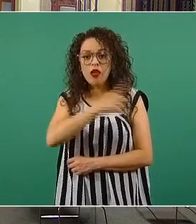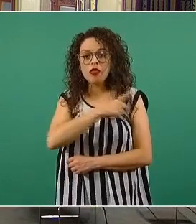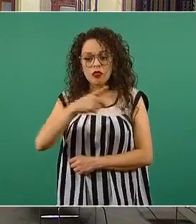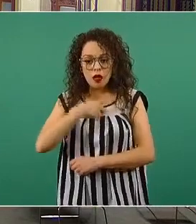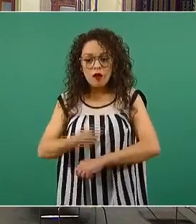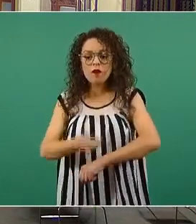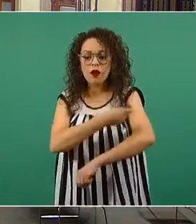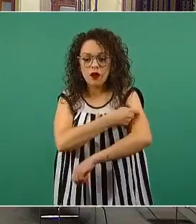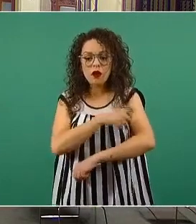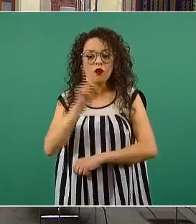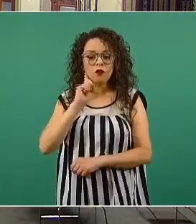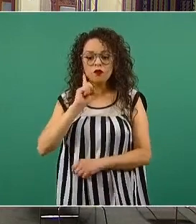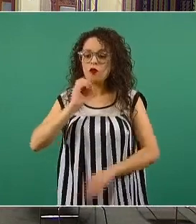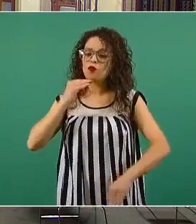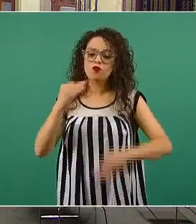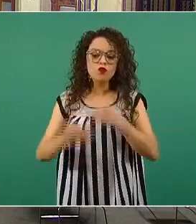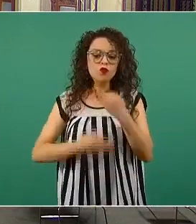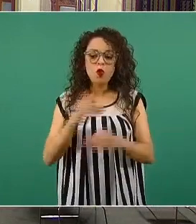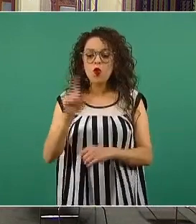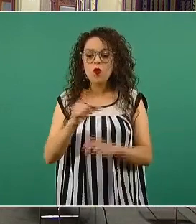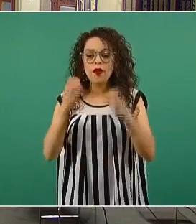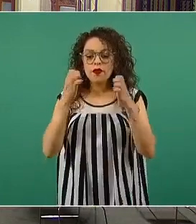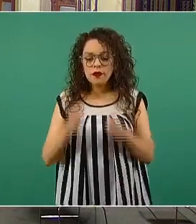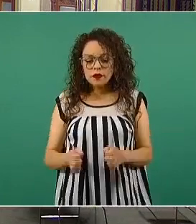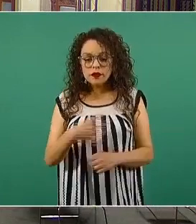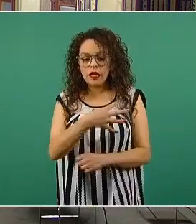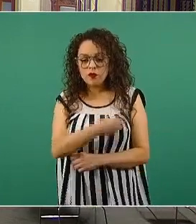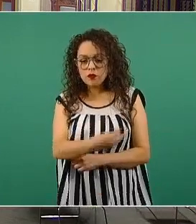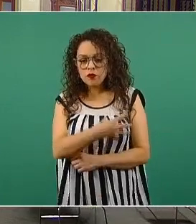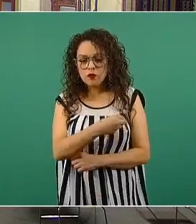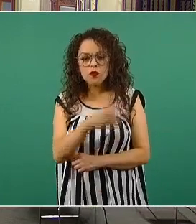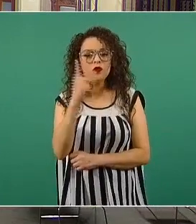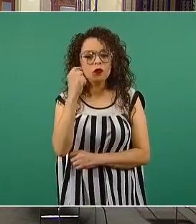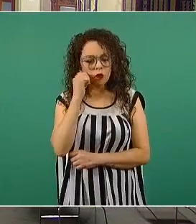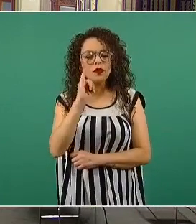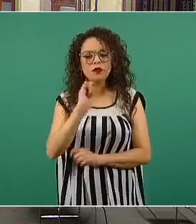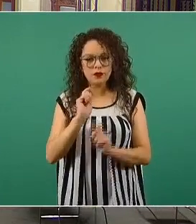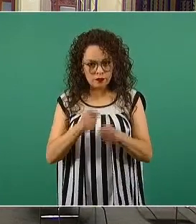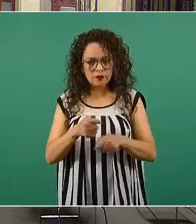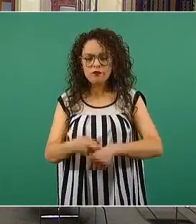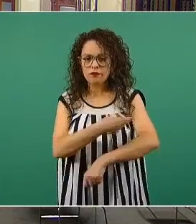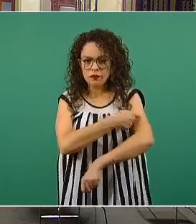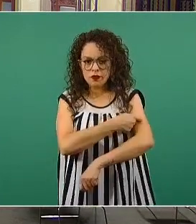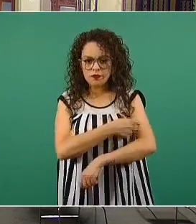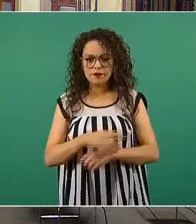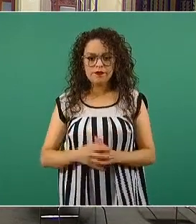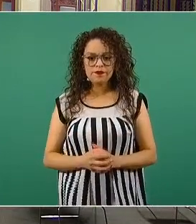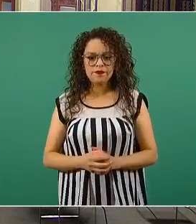mujer durante la lactancia. Siguiente, creo que es la última.